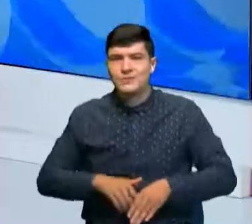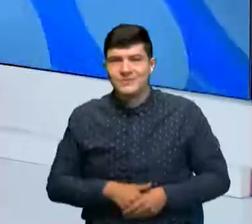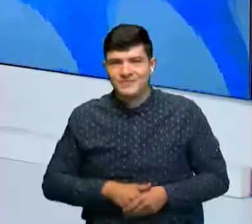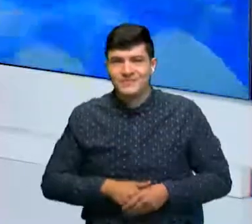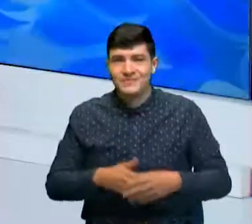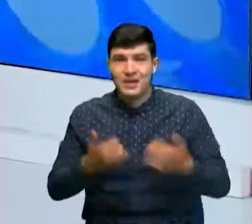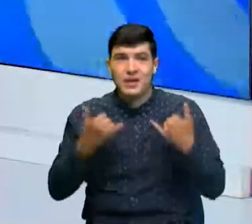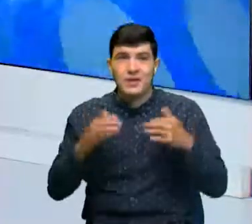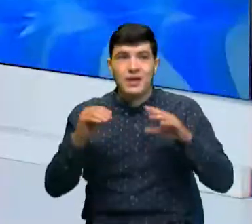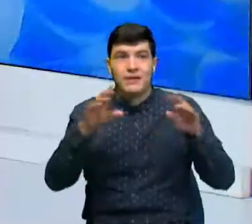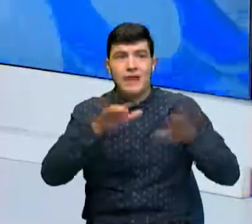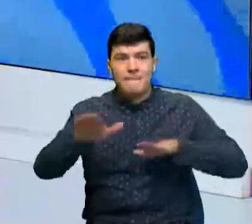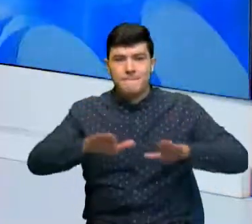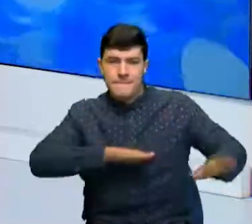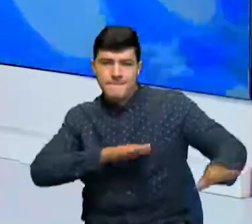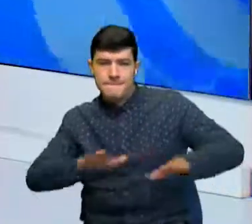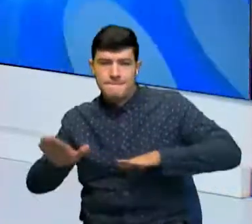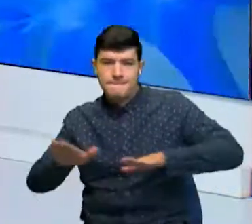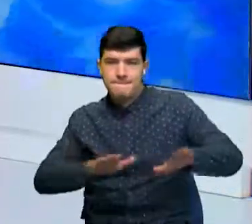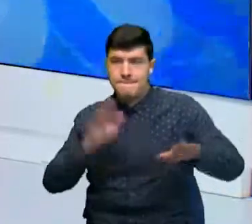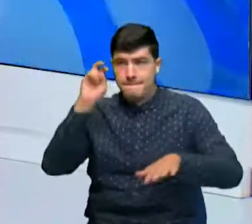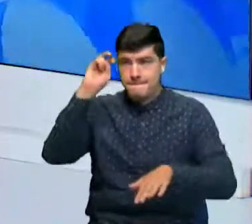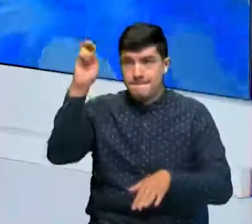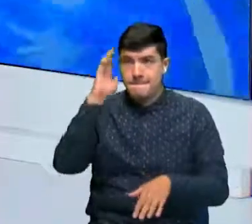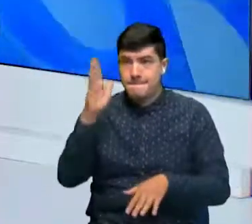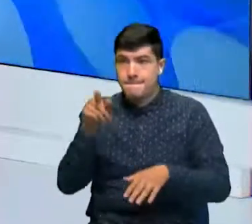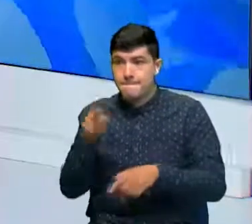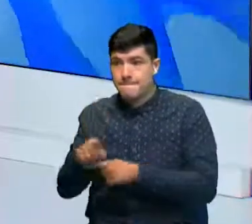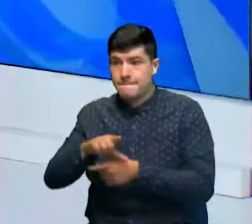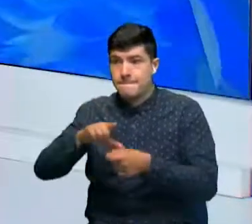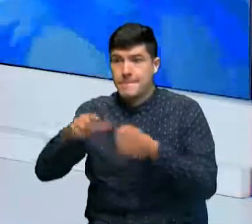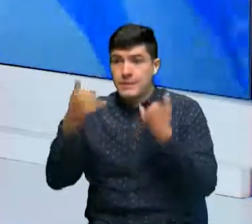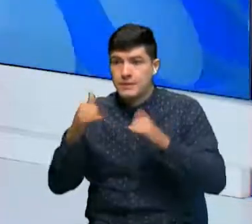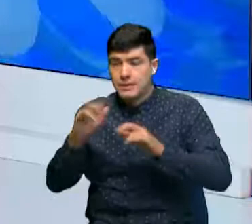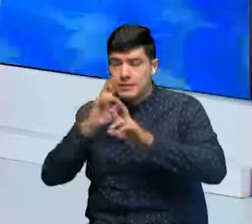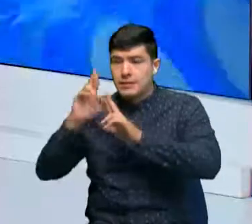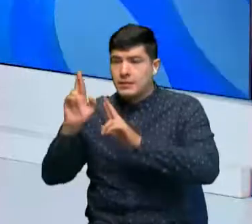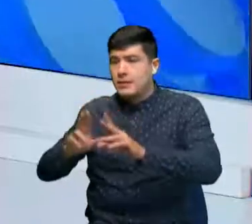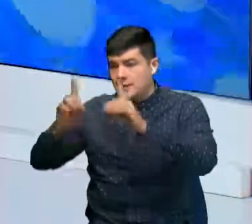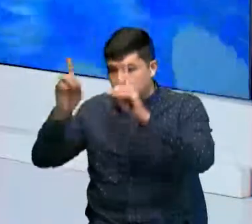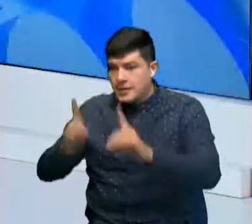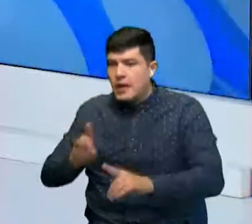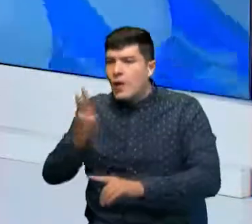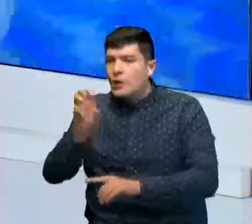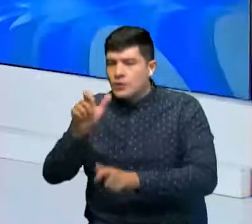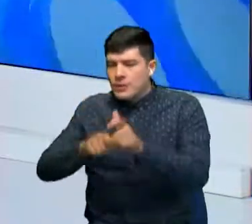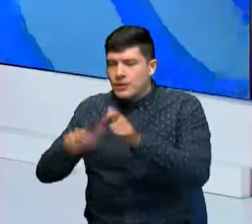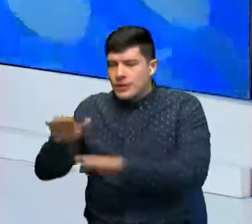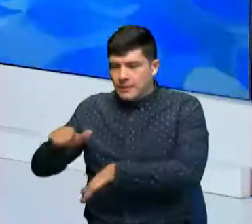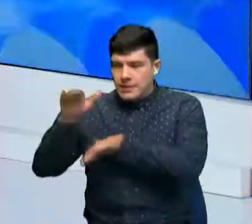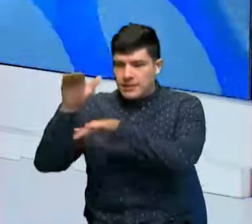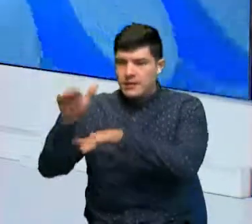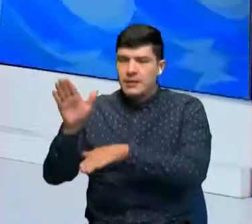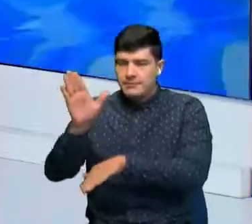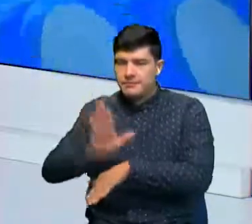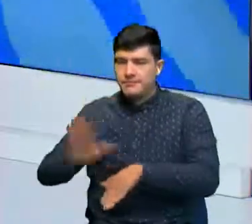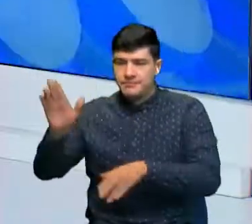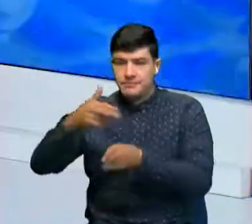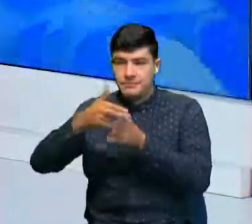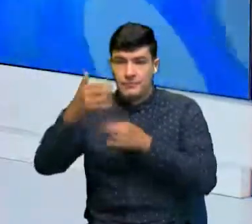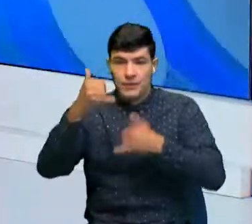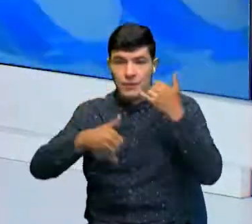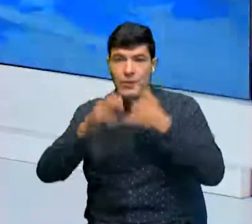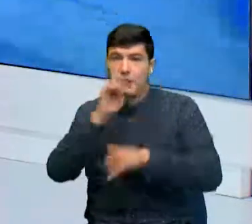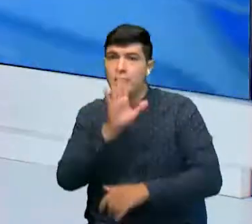Muy bien, hablamos ahora del patinaje en el departamento norte de Santander, porque esta liga ya definió los 8 deportistas que representarán a este departamento en los próximos Juegos